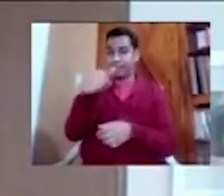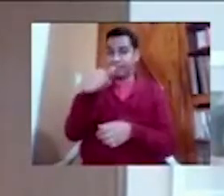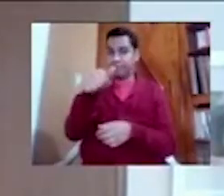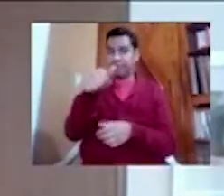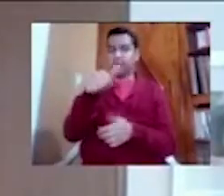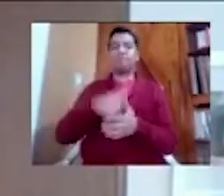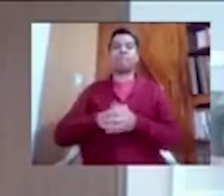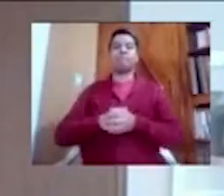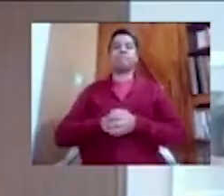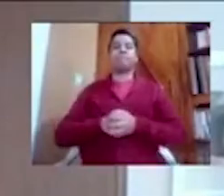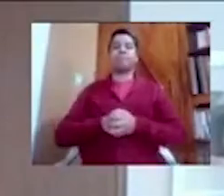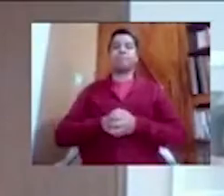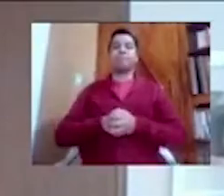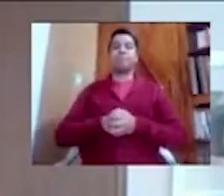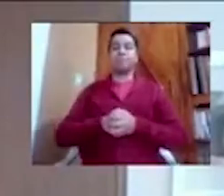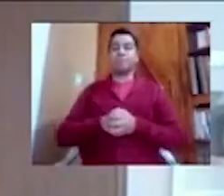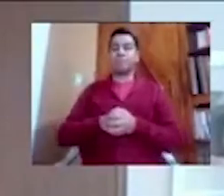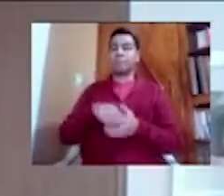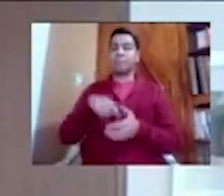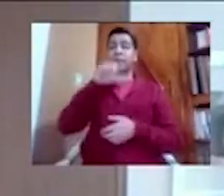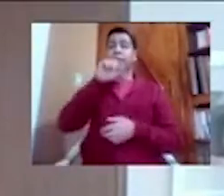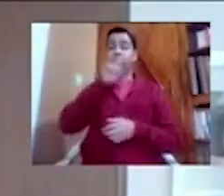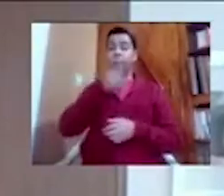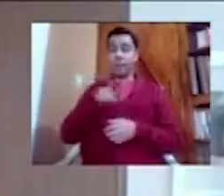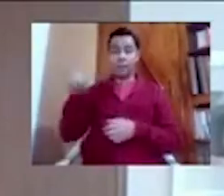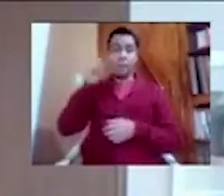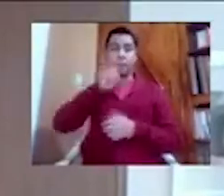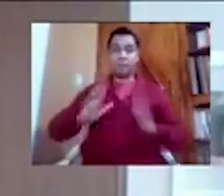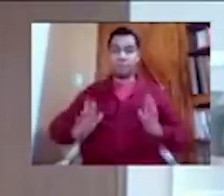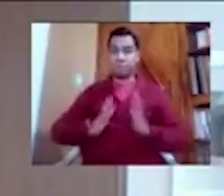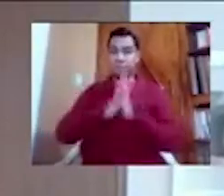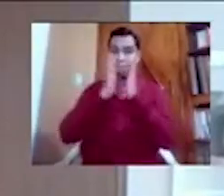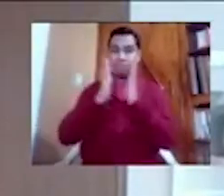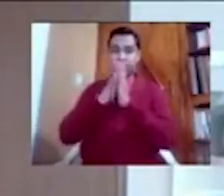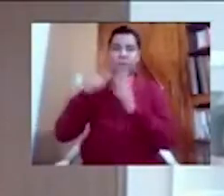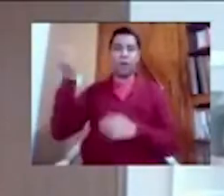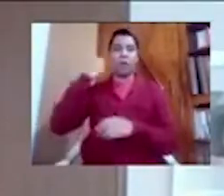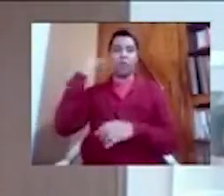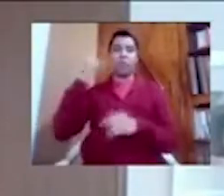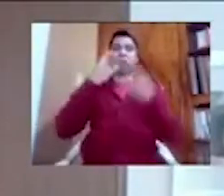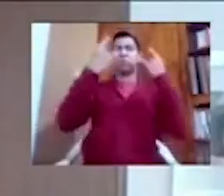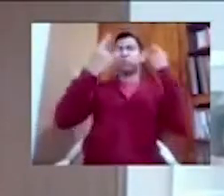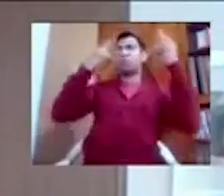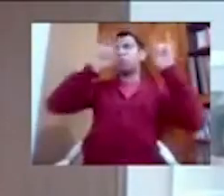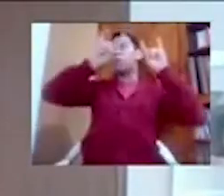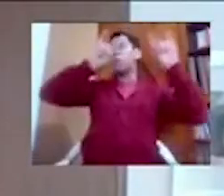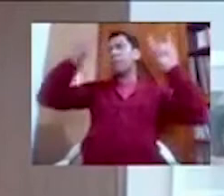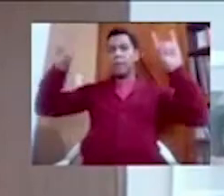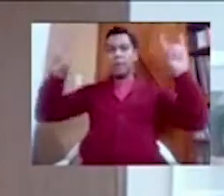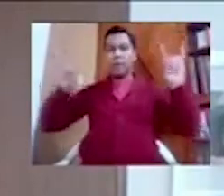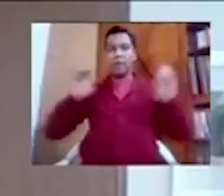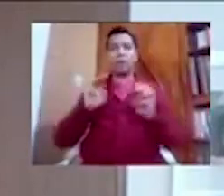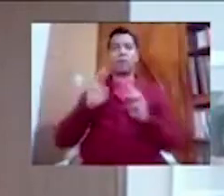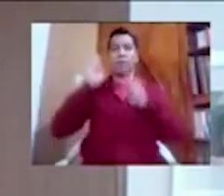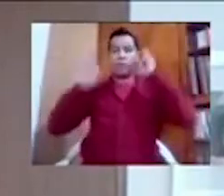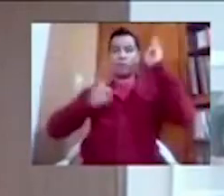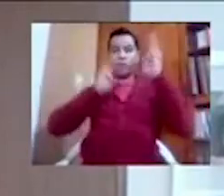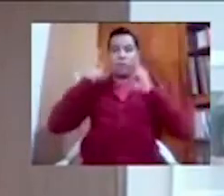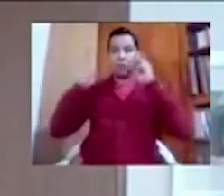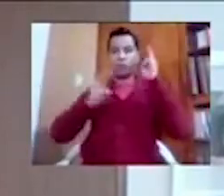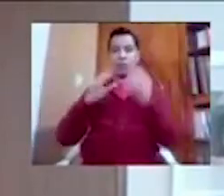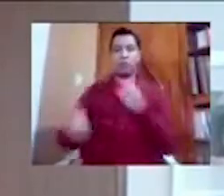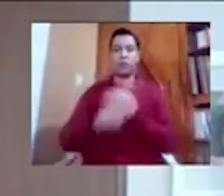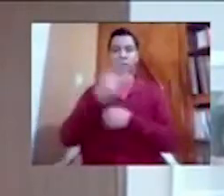2009. Ha participado en numerosas curadurías de exposiciones, entre ellas Evocaciones, Museo Nacional de San Carlos en su